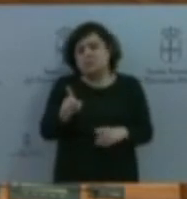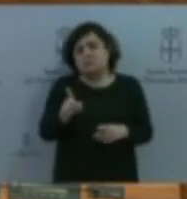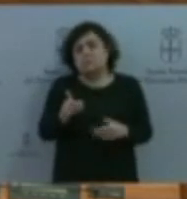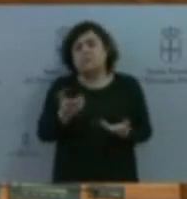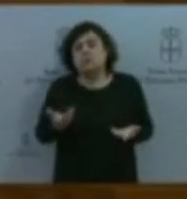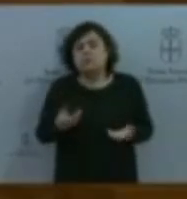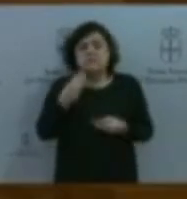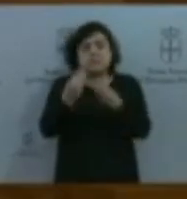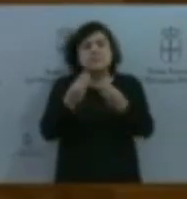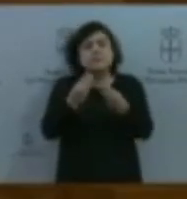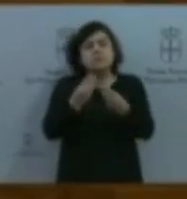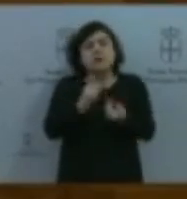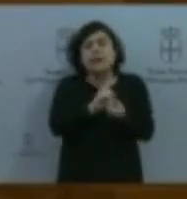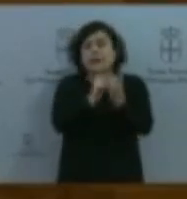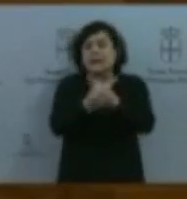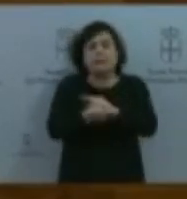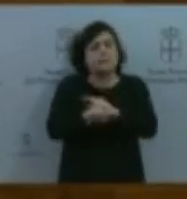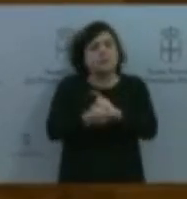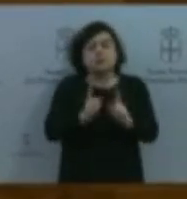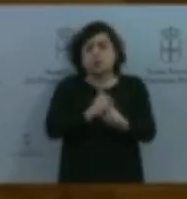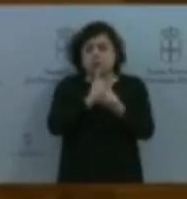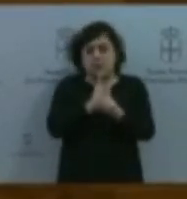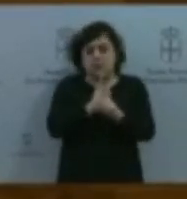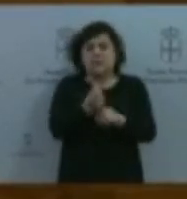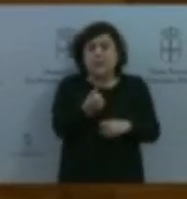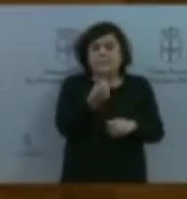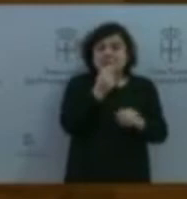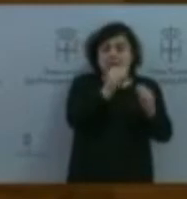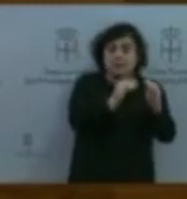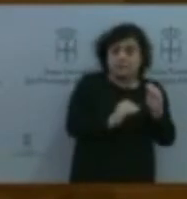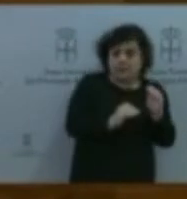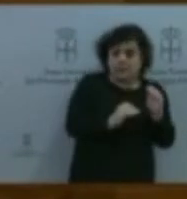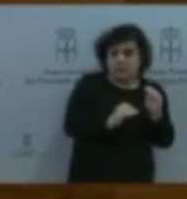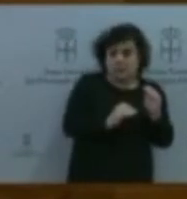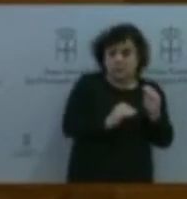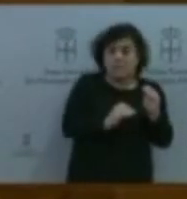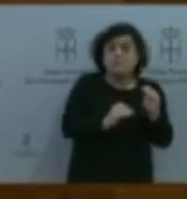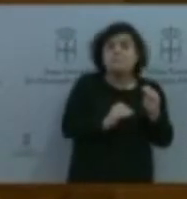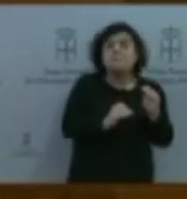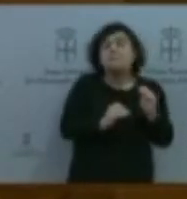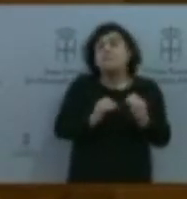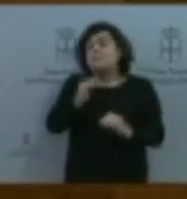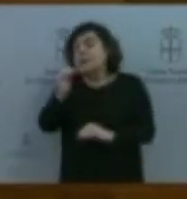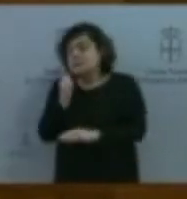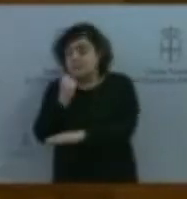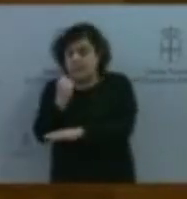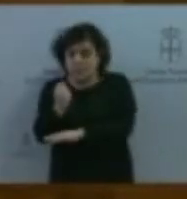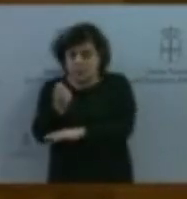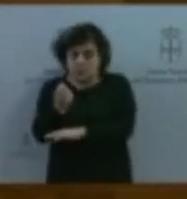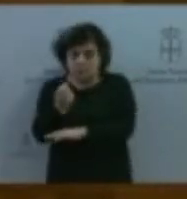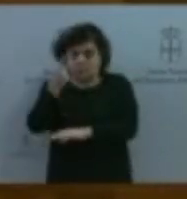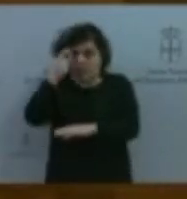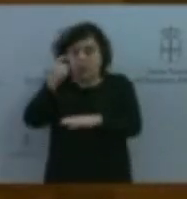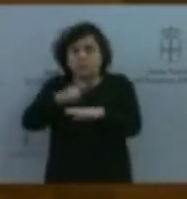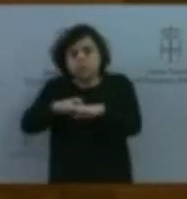contrario. Es menos fármacos y más ayudar a la gente, más profesionales de terapia, más psicología, más otro tipo de profesionales que